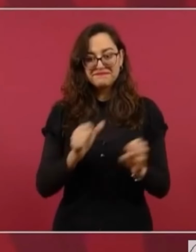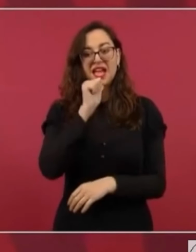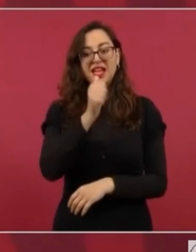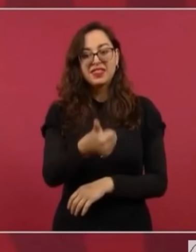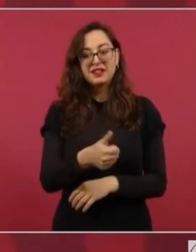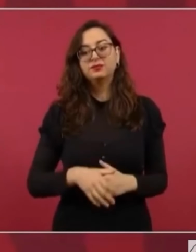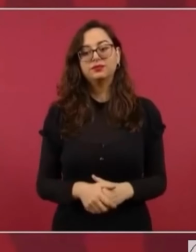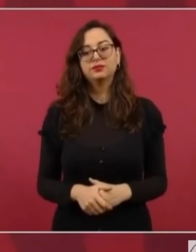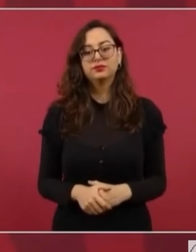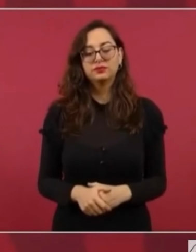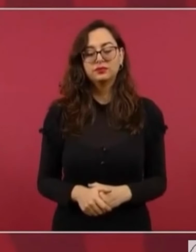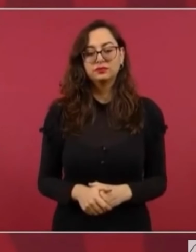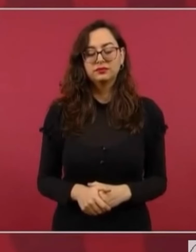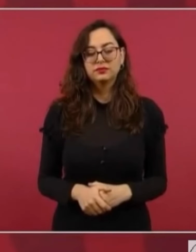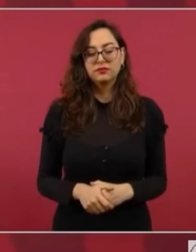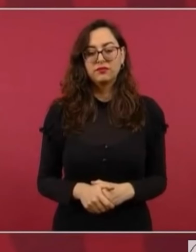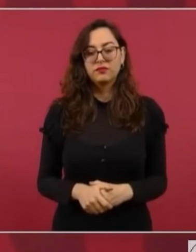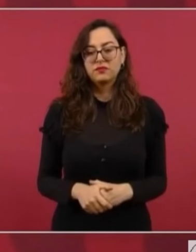son